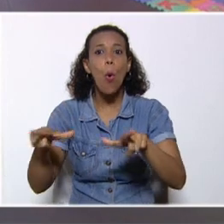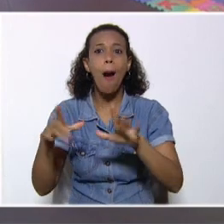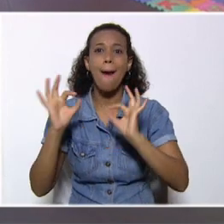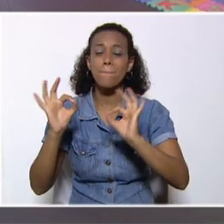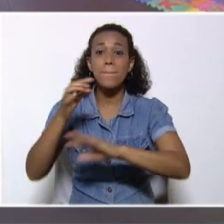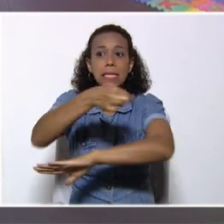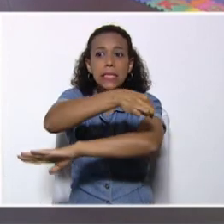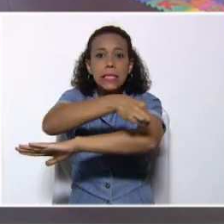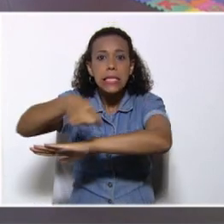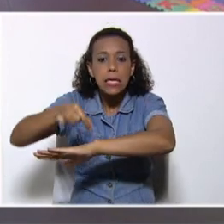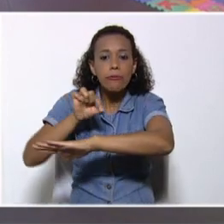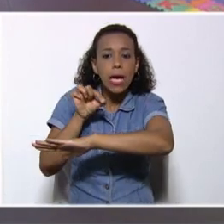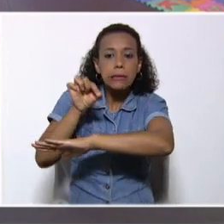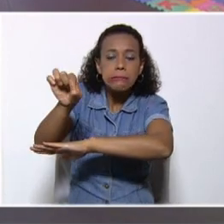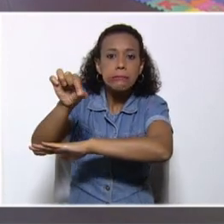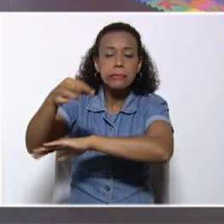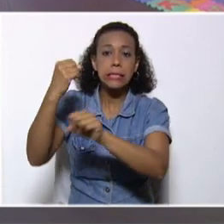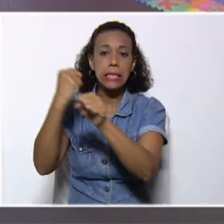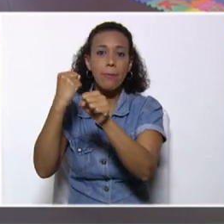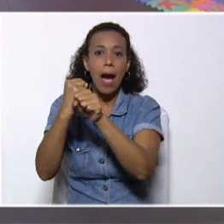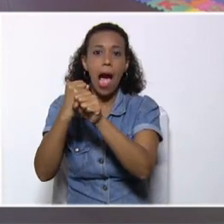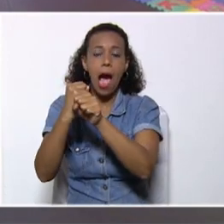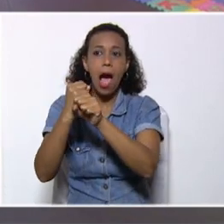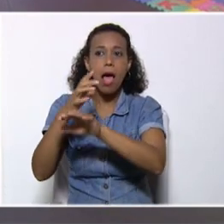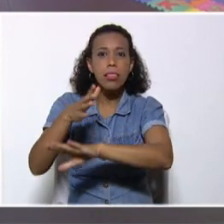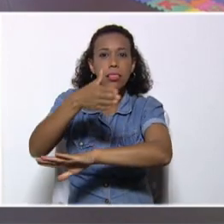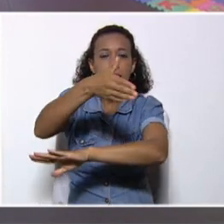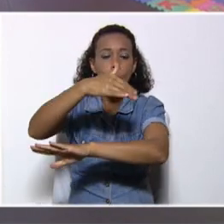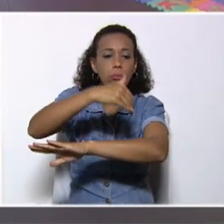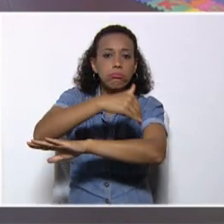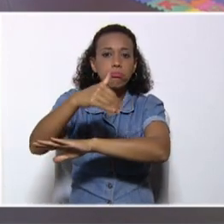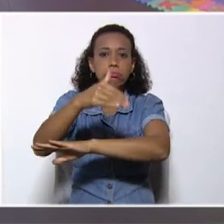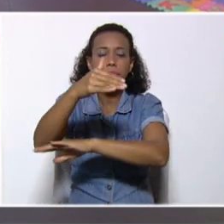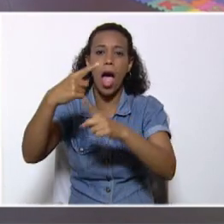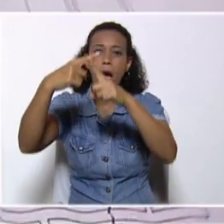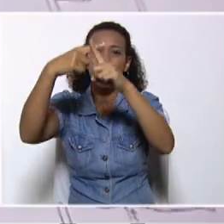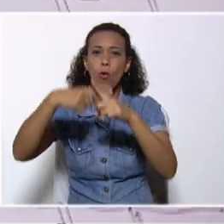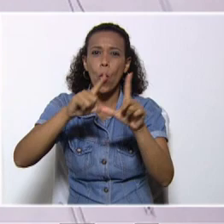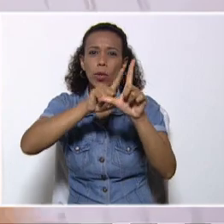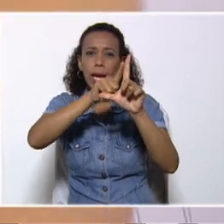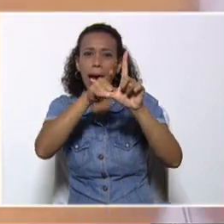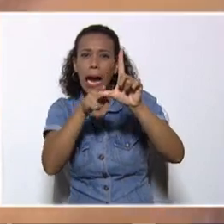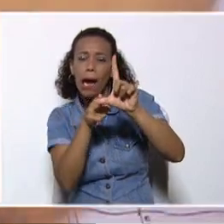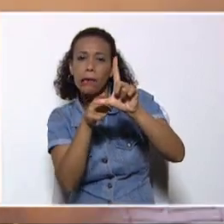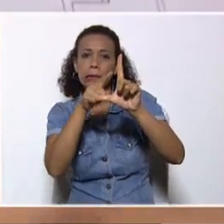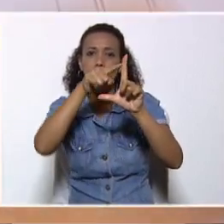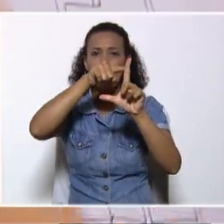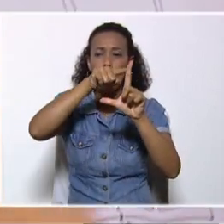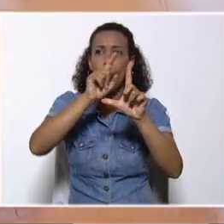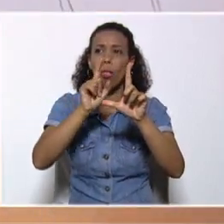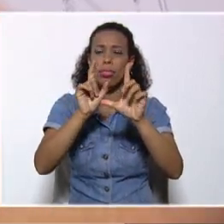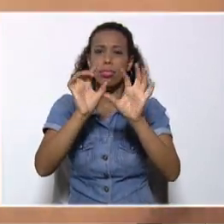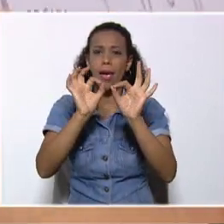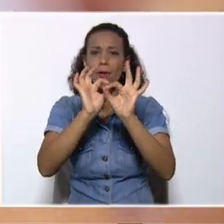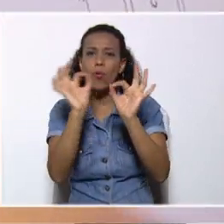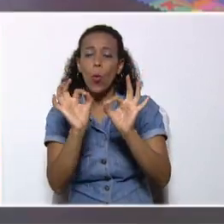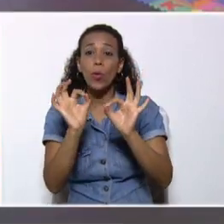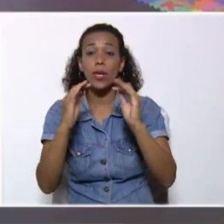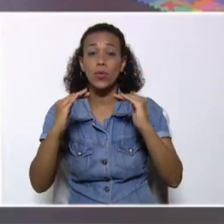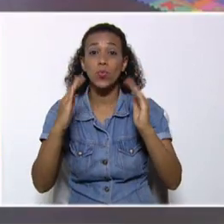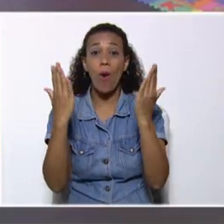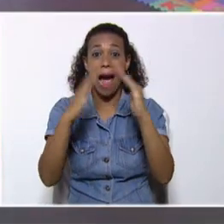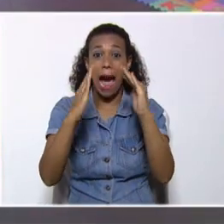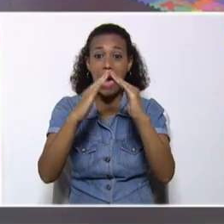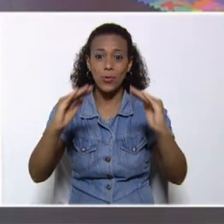medidas específicas, aquí se está trabajando a escala, sabemos que no es el tamaño de la casa tal cual, esta es una casa de dos